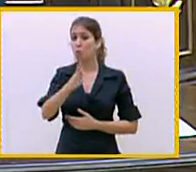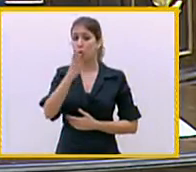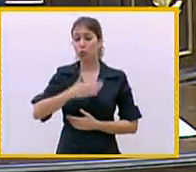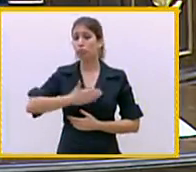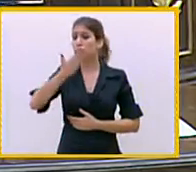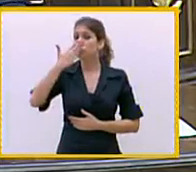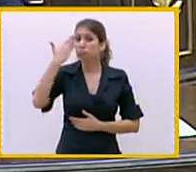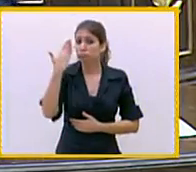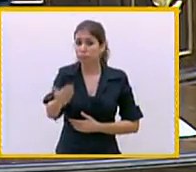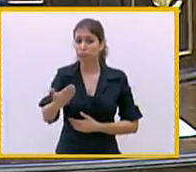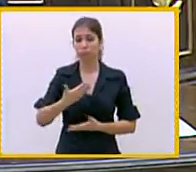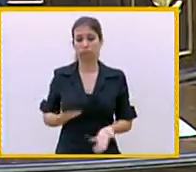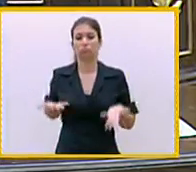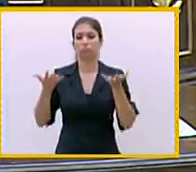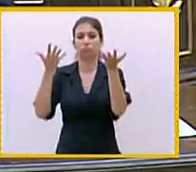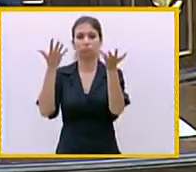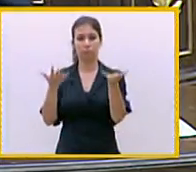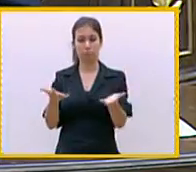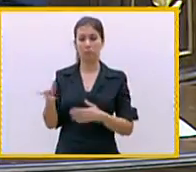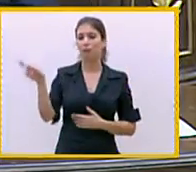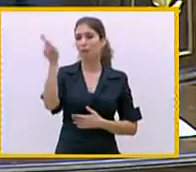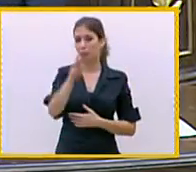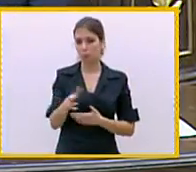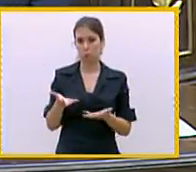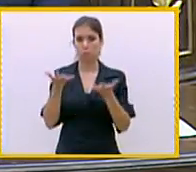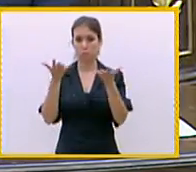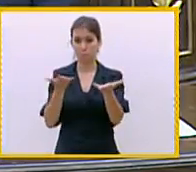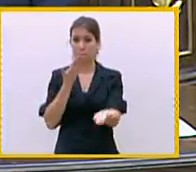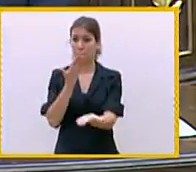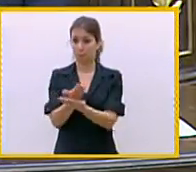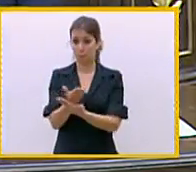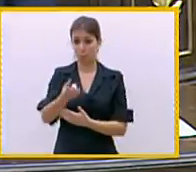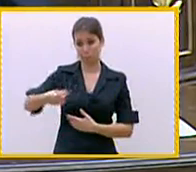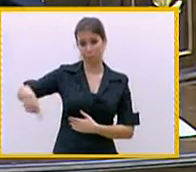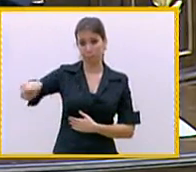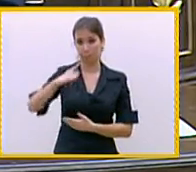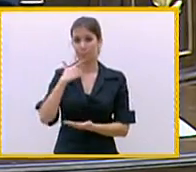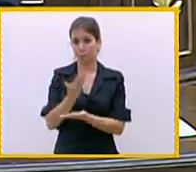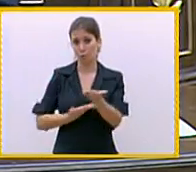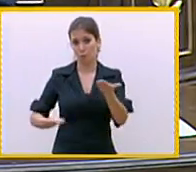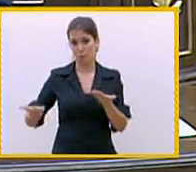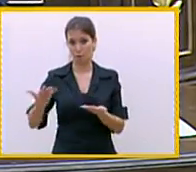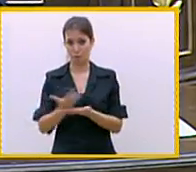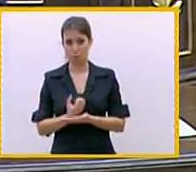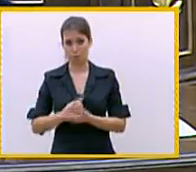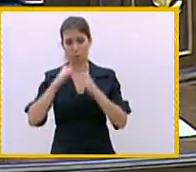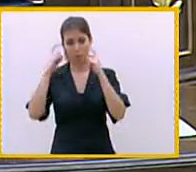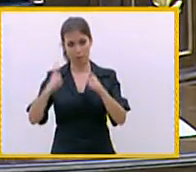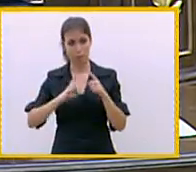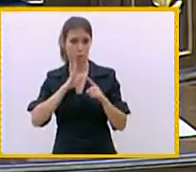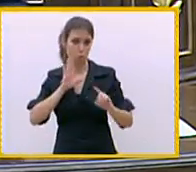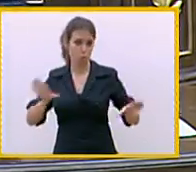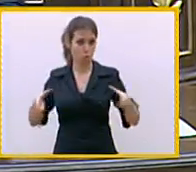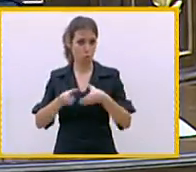y disponibilidad, les vuelvo a ofrecer y a pedir esa colaboración, ese esfuerzo colectivo para